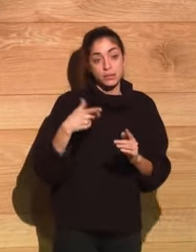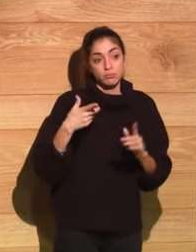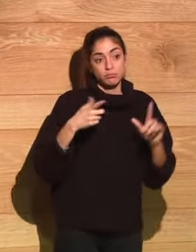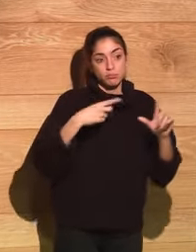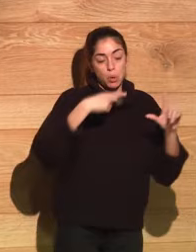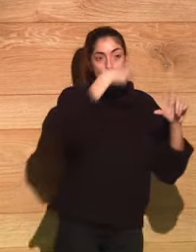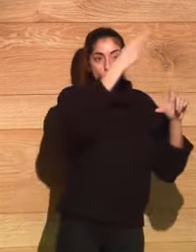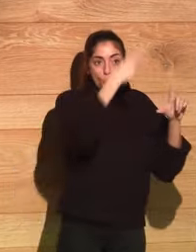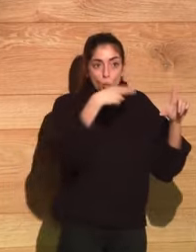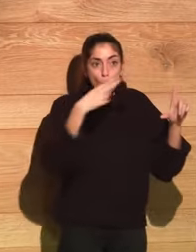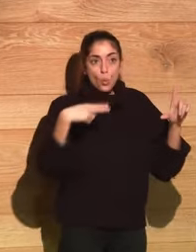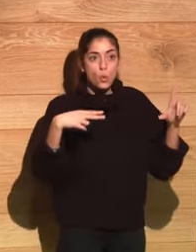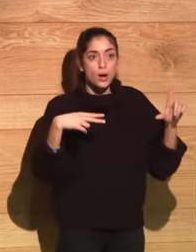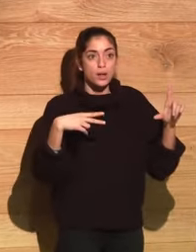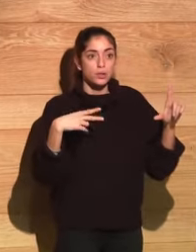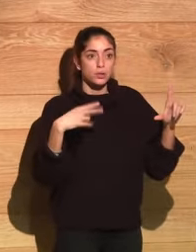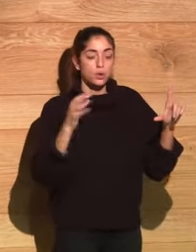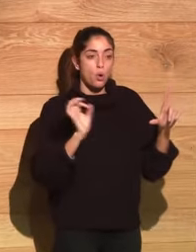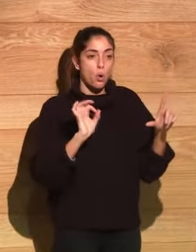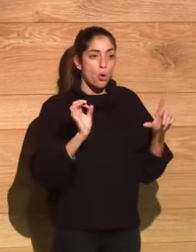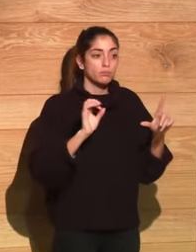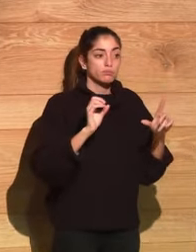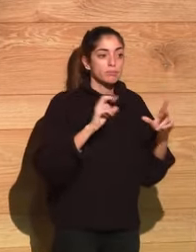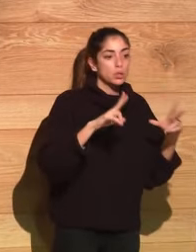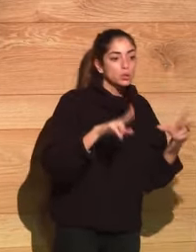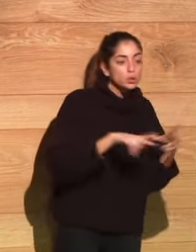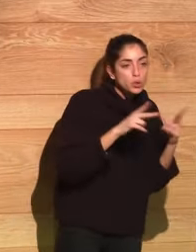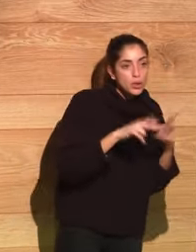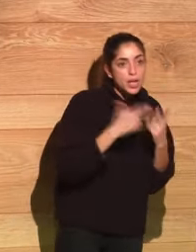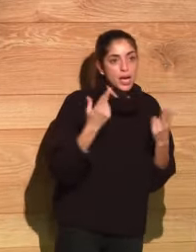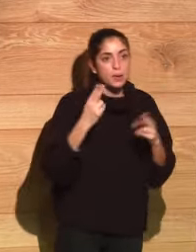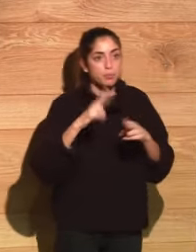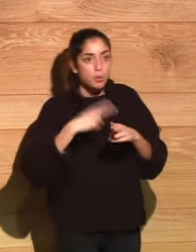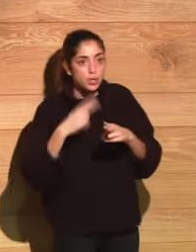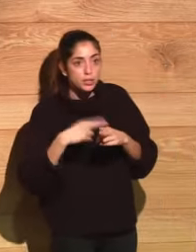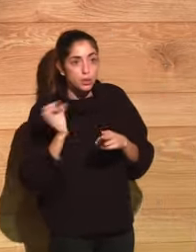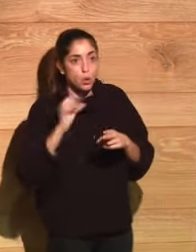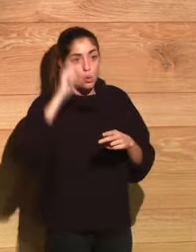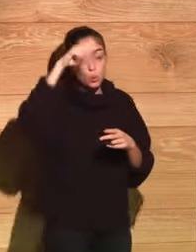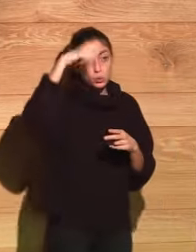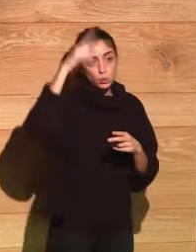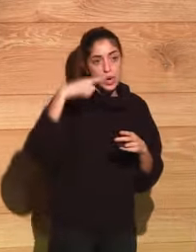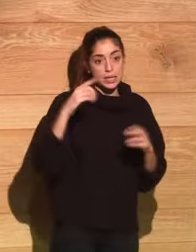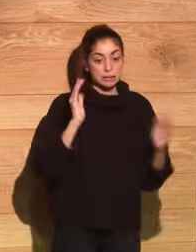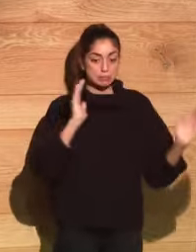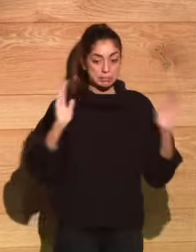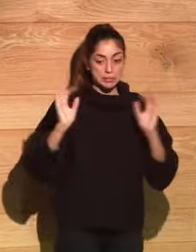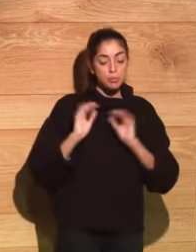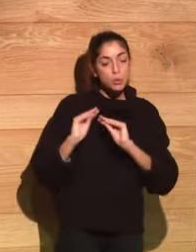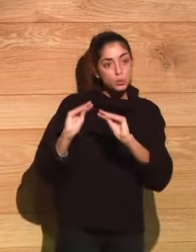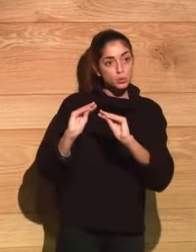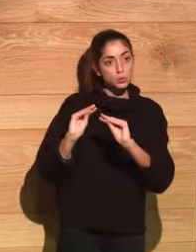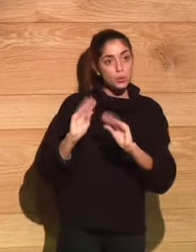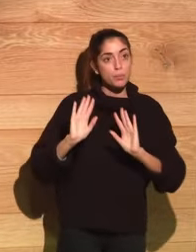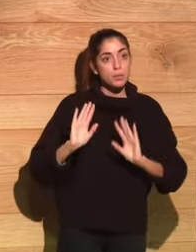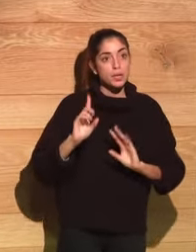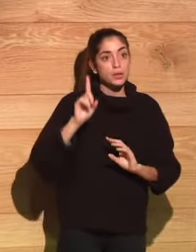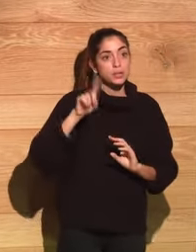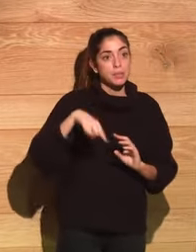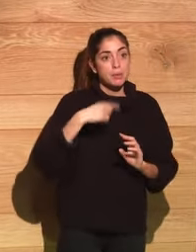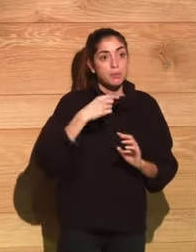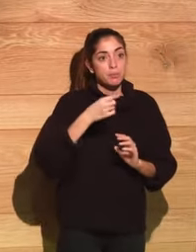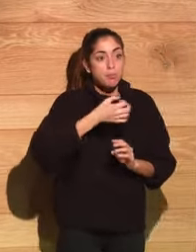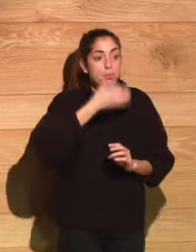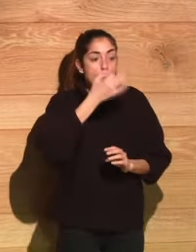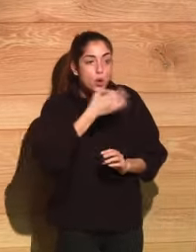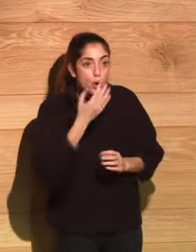cuadro social y político y cultural de la época, y al mismo tiempo aparecen los monólogos y los flujos de conciencia, por ejemplo, en Molly